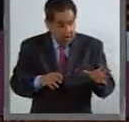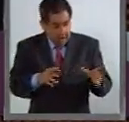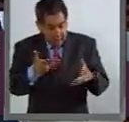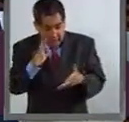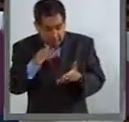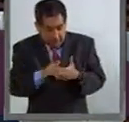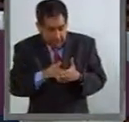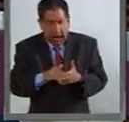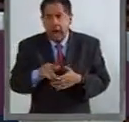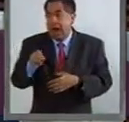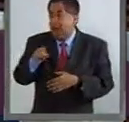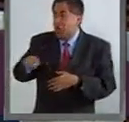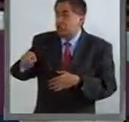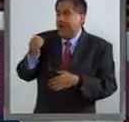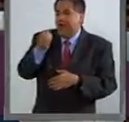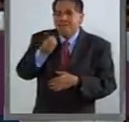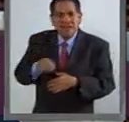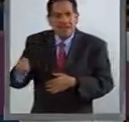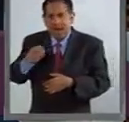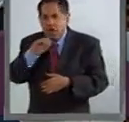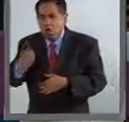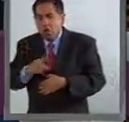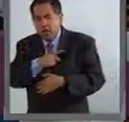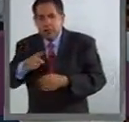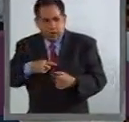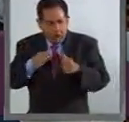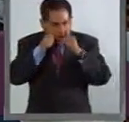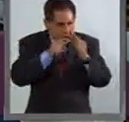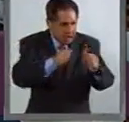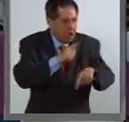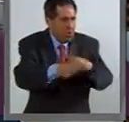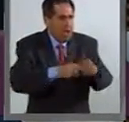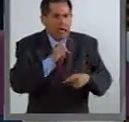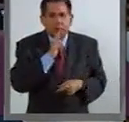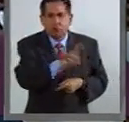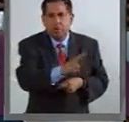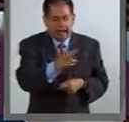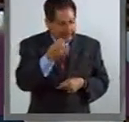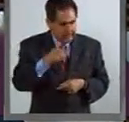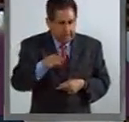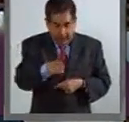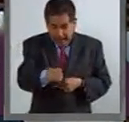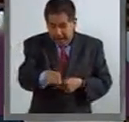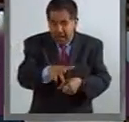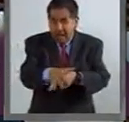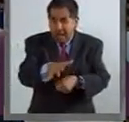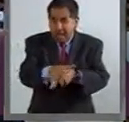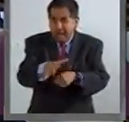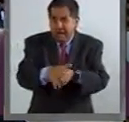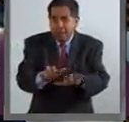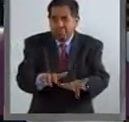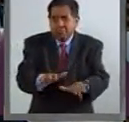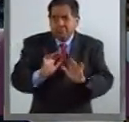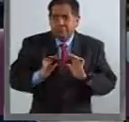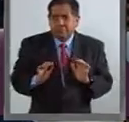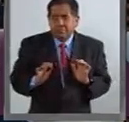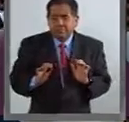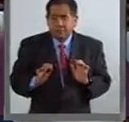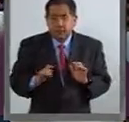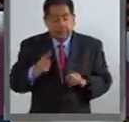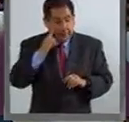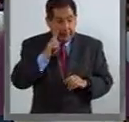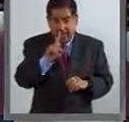Parlamento está obligada a discutir el tema y a dar una respuesta sobre la petición que tiene. Pero si llega